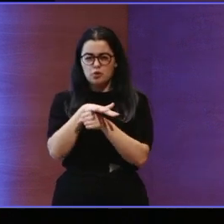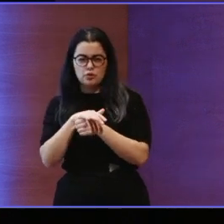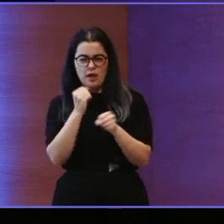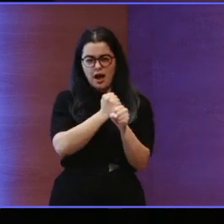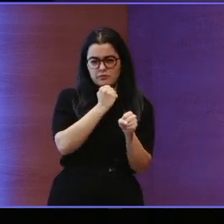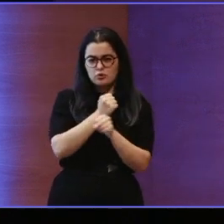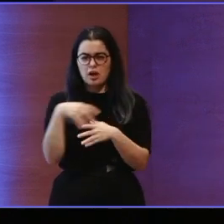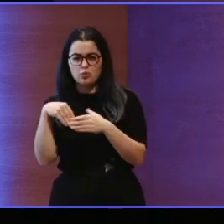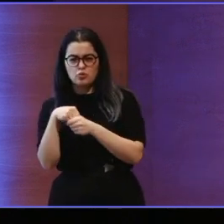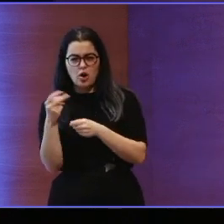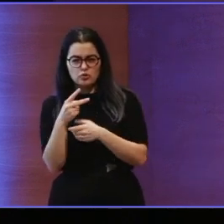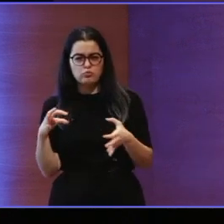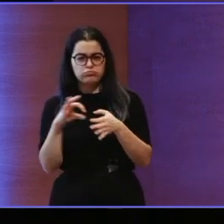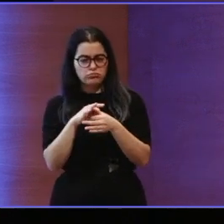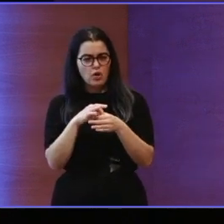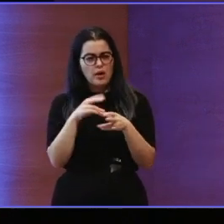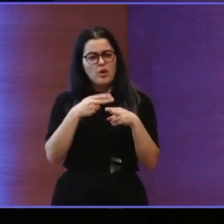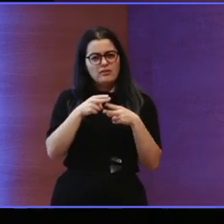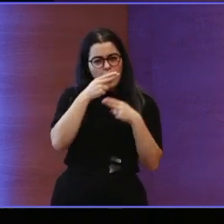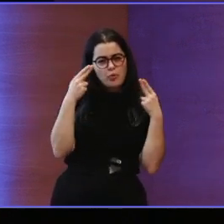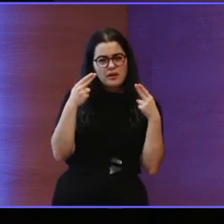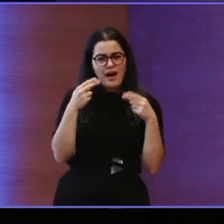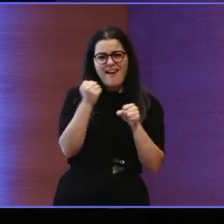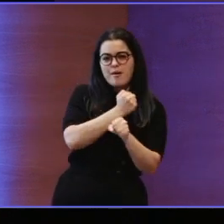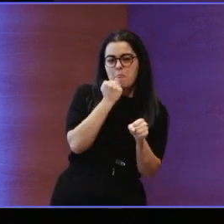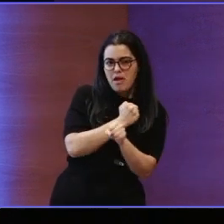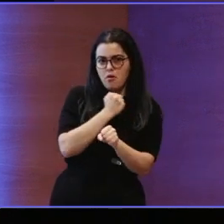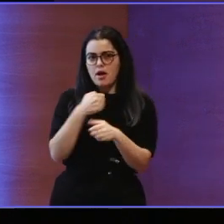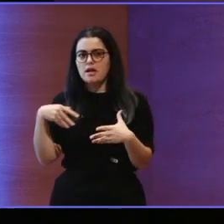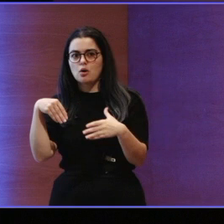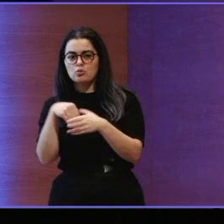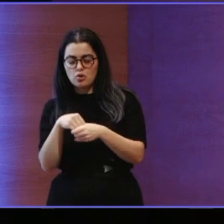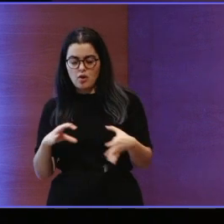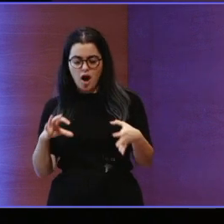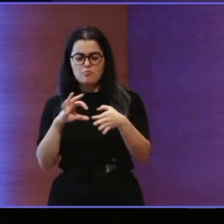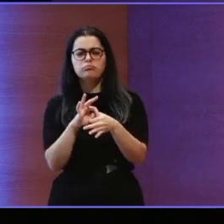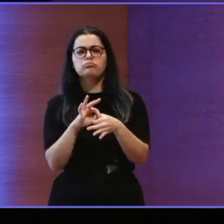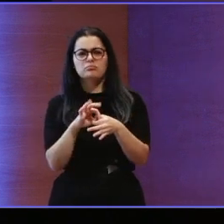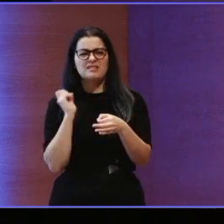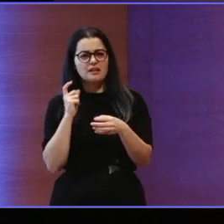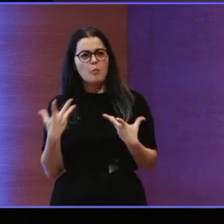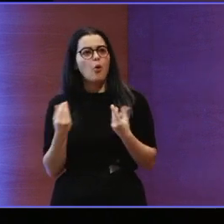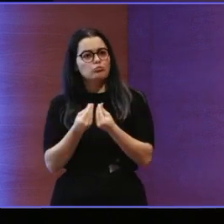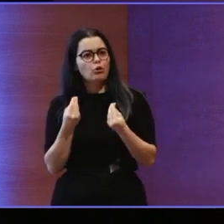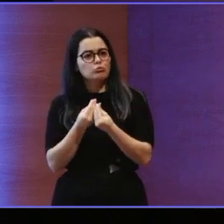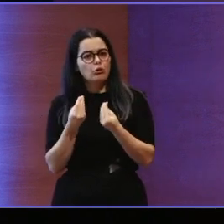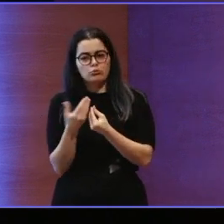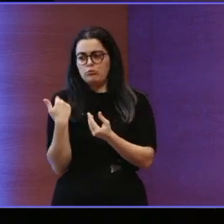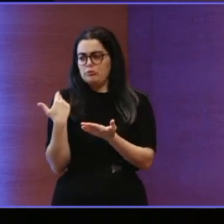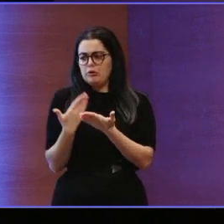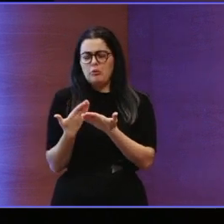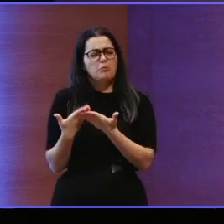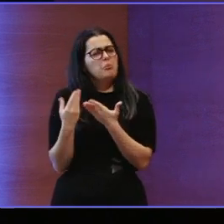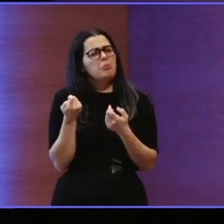áreas de política pública no es decir que sea empleo e inclusión que sea Esa pareja de baile esté últimamente bailando más junta si es algo